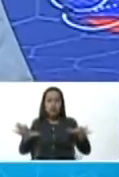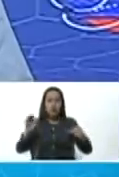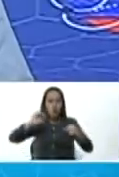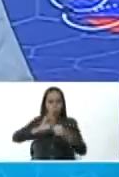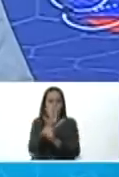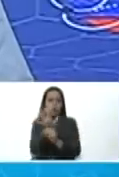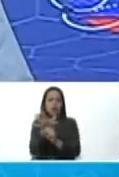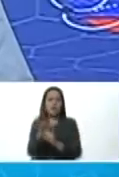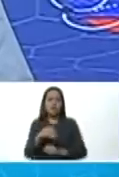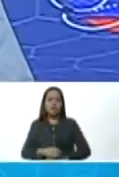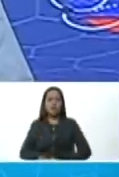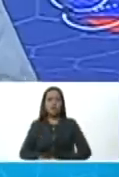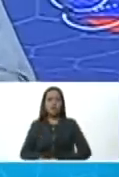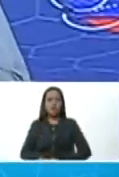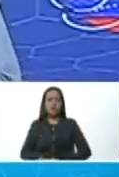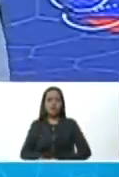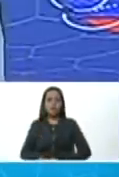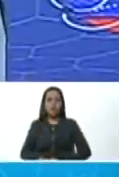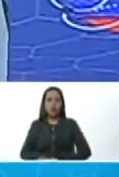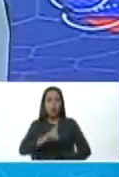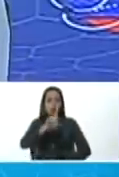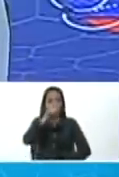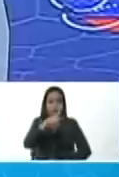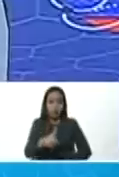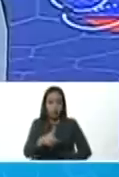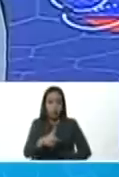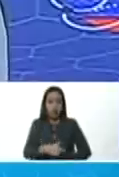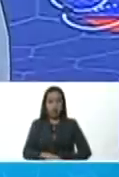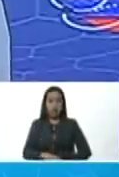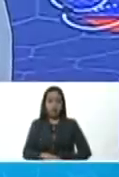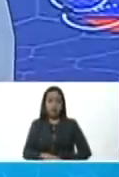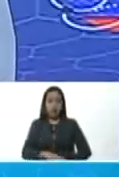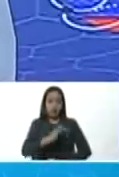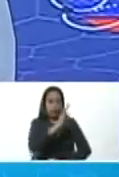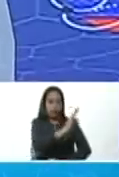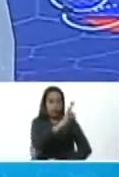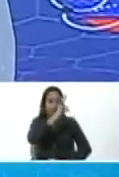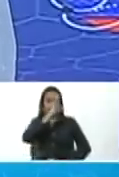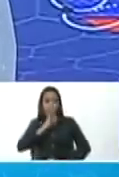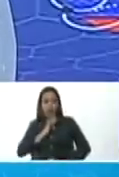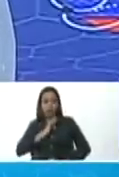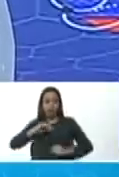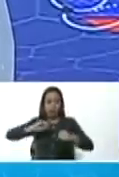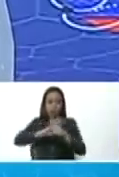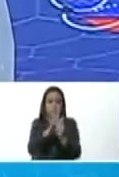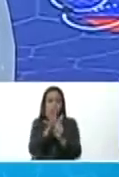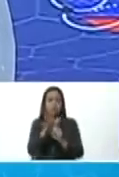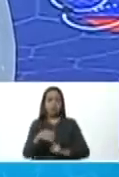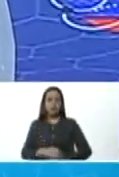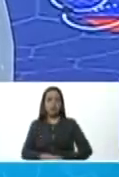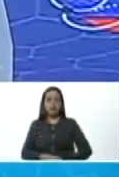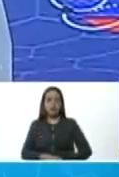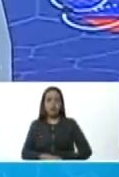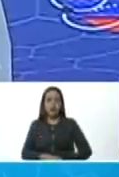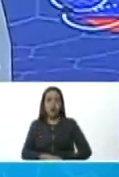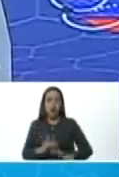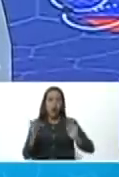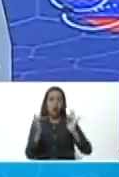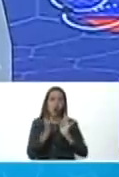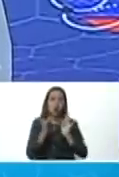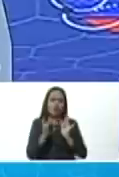el coronavirus? Una persona puede contraer la COVID-19 por contacto